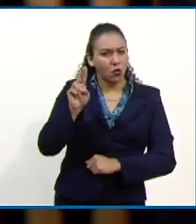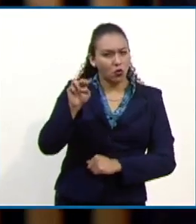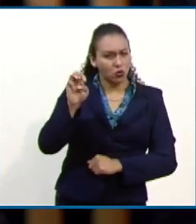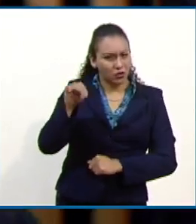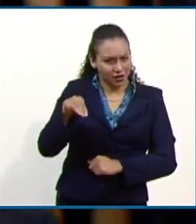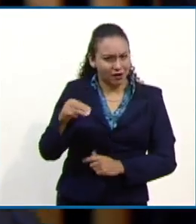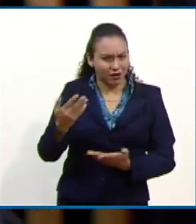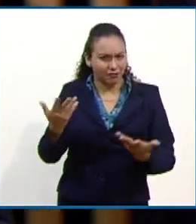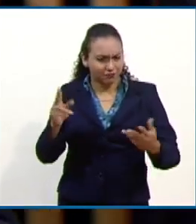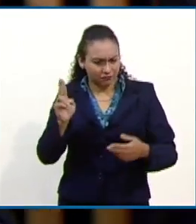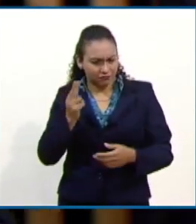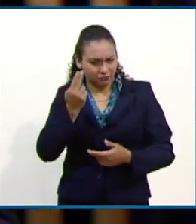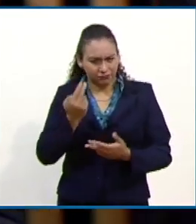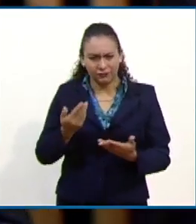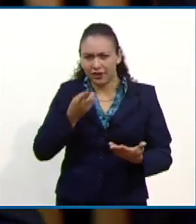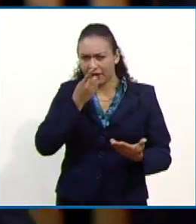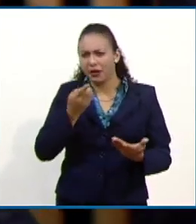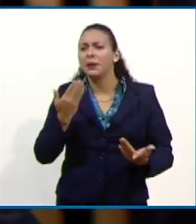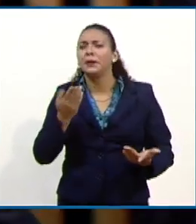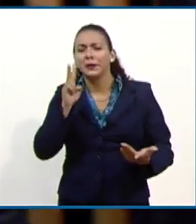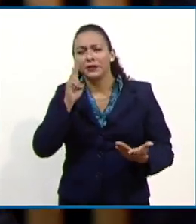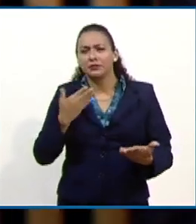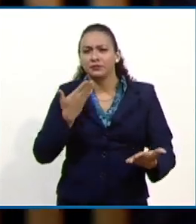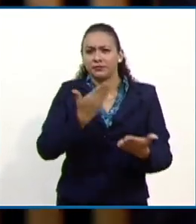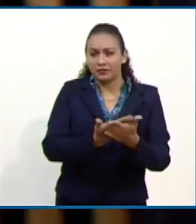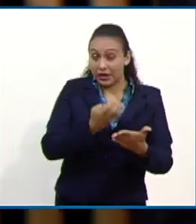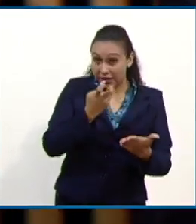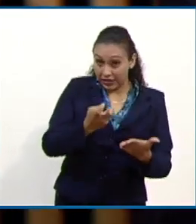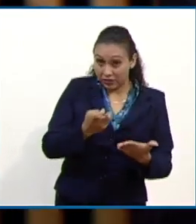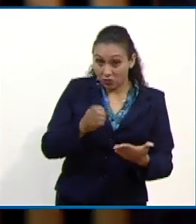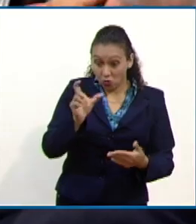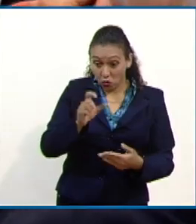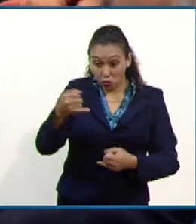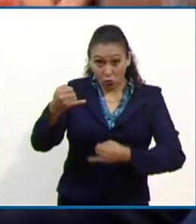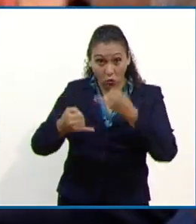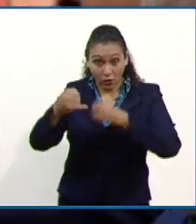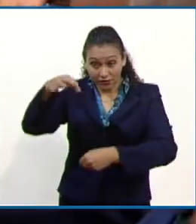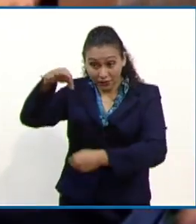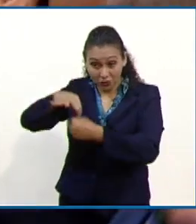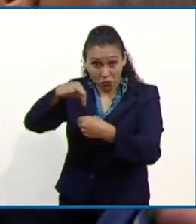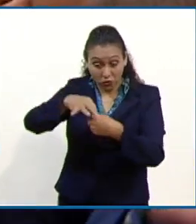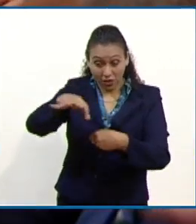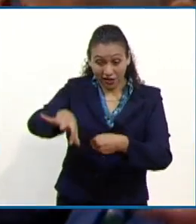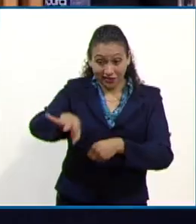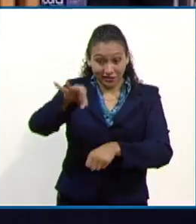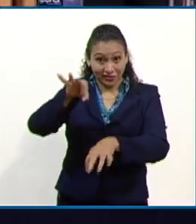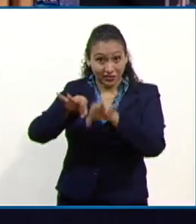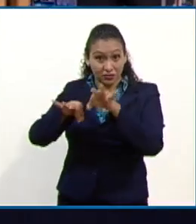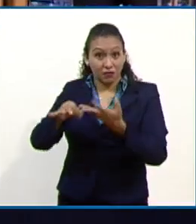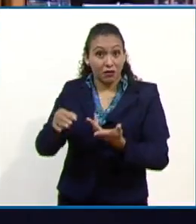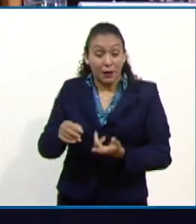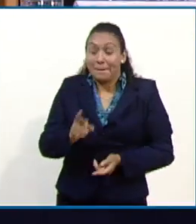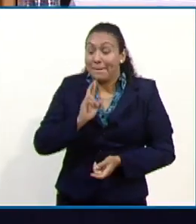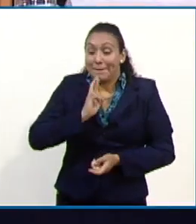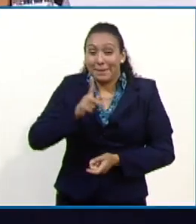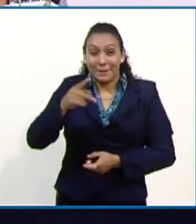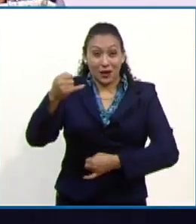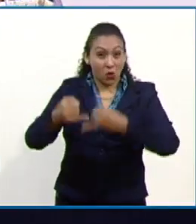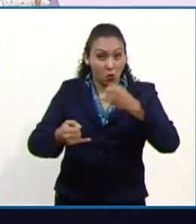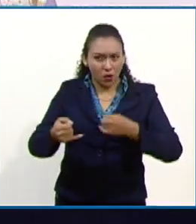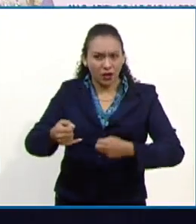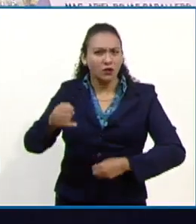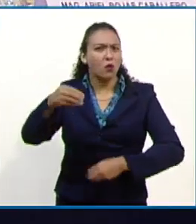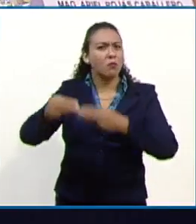dicha iniciativa, aseguró que este mecanismo no garantiza que se vaya a seleccionar a las personas más idóneas y mucho menos resolverá